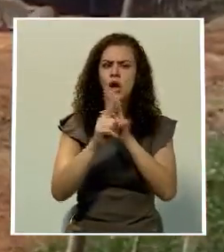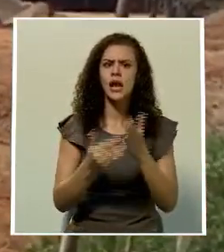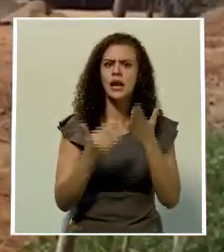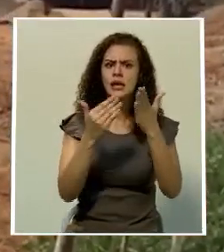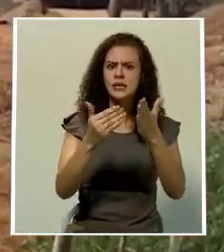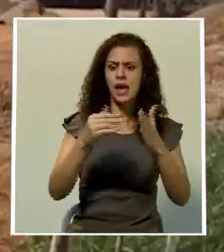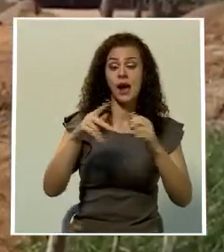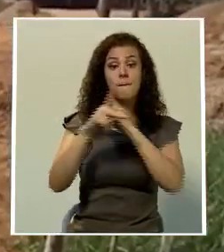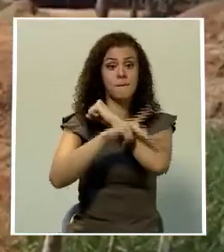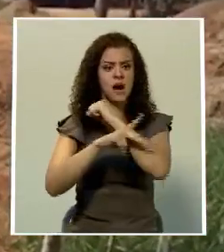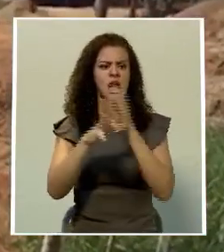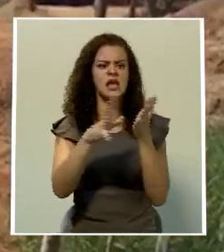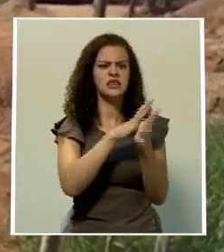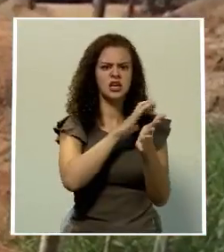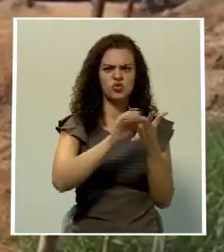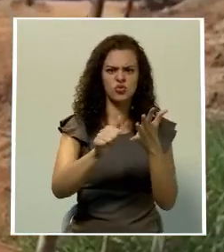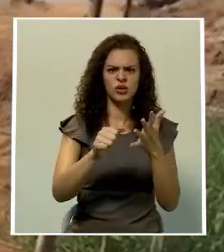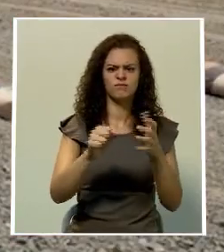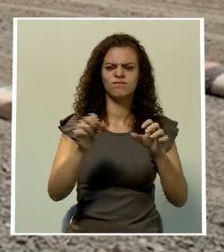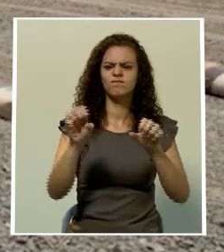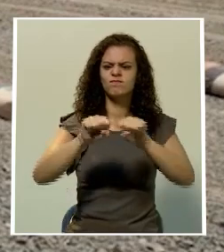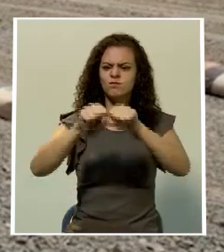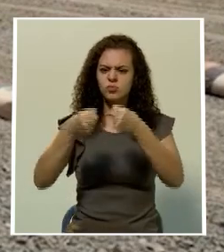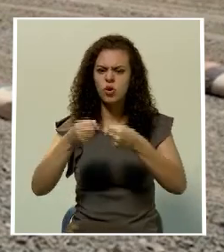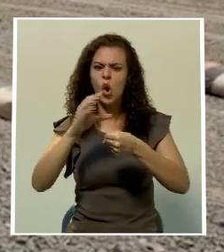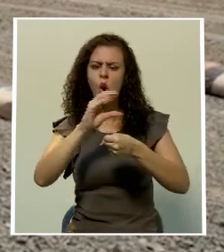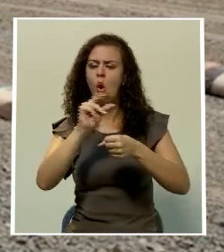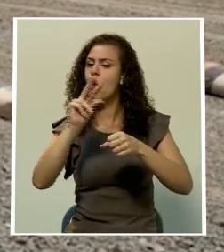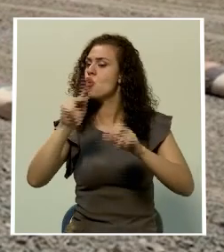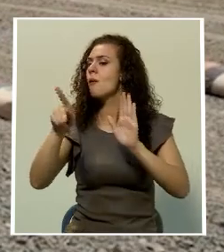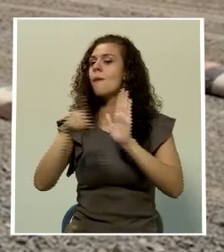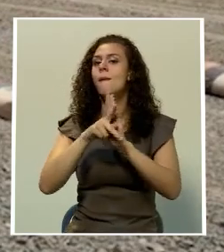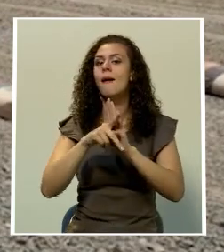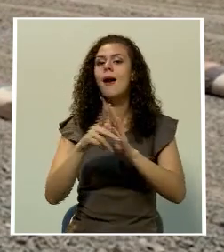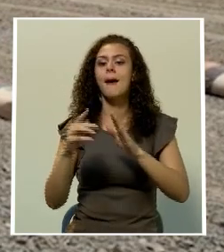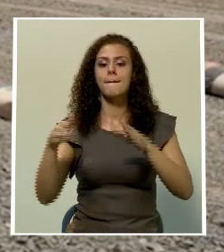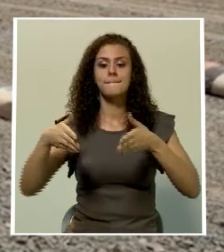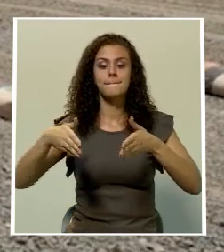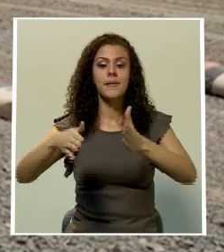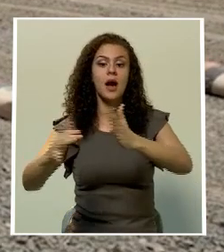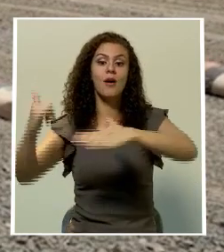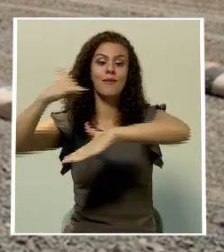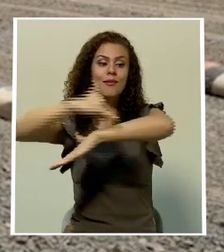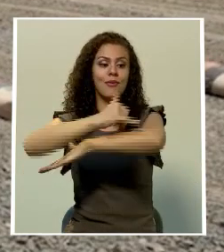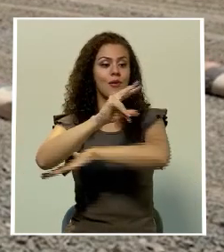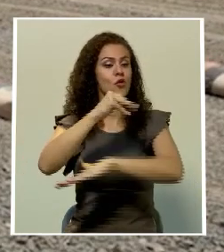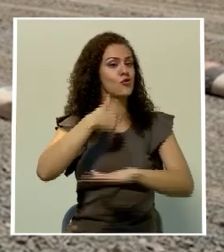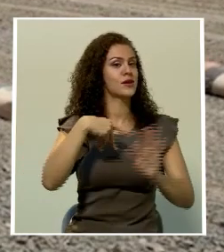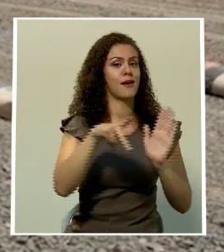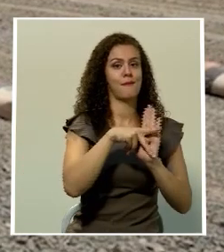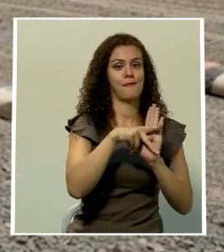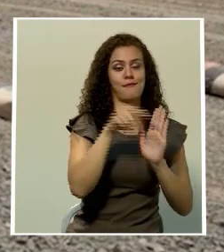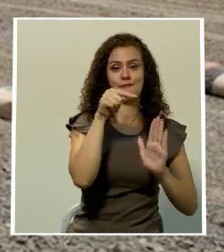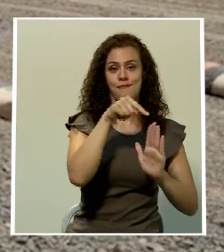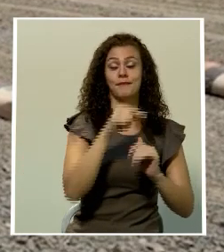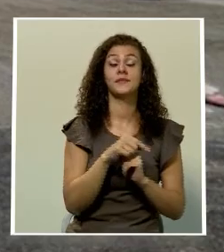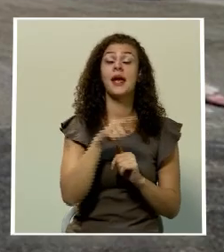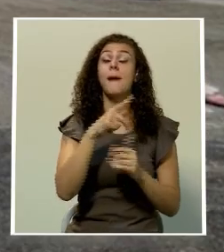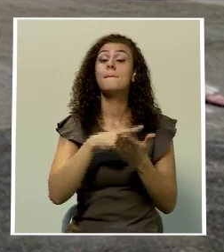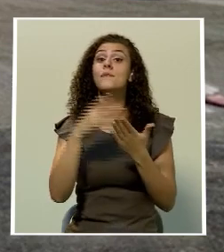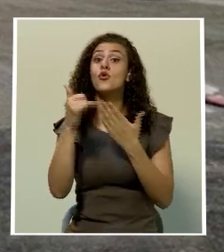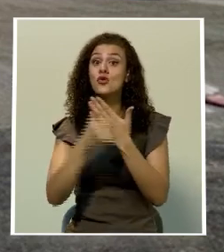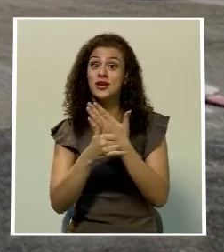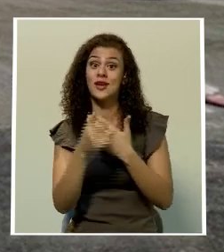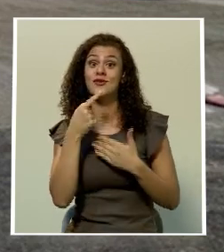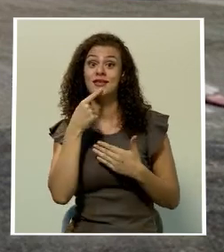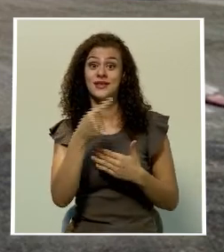al Estado destruir, demoler o inhabilitar las pistas de aterrizaje no autorizadas. El proyecto permitirá